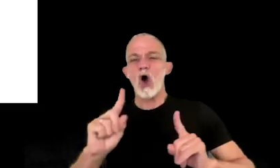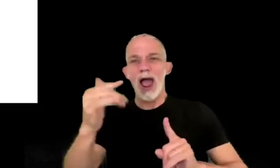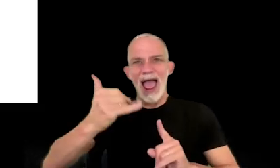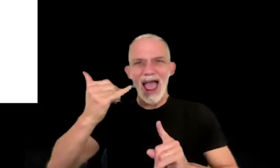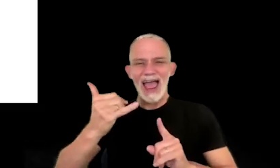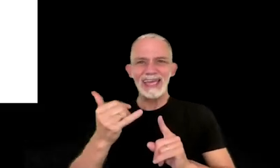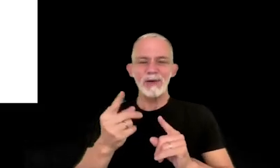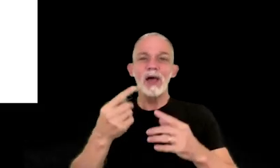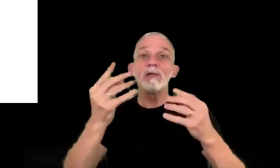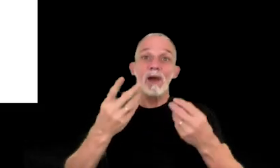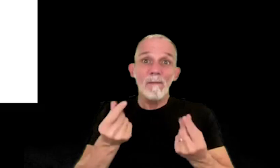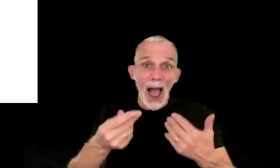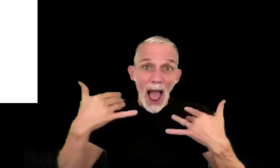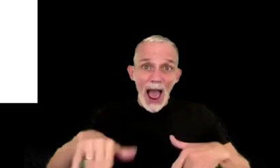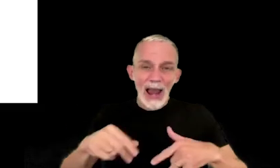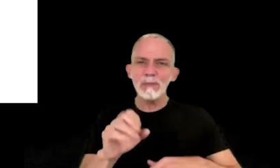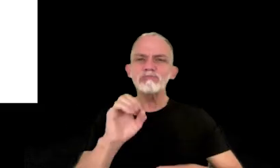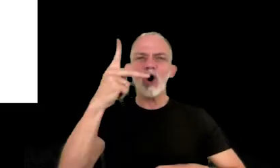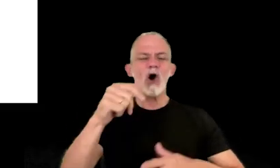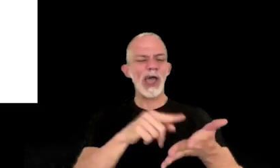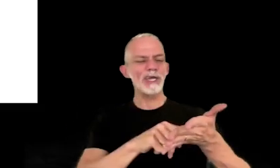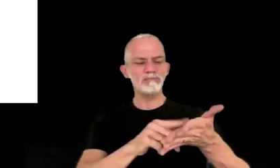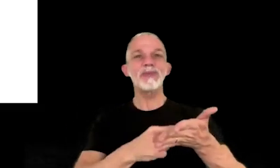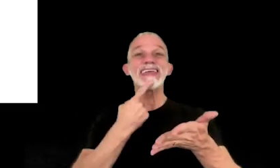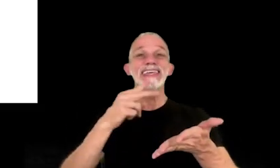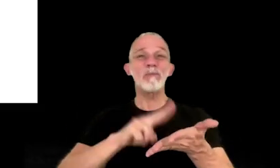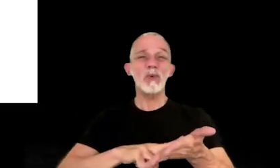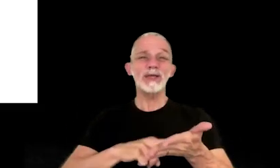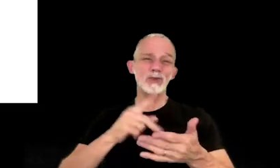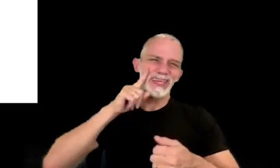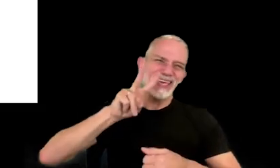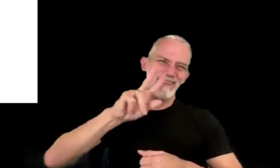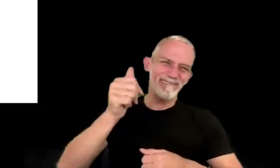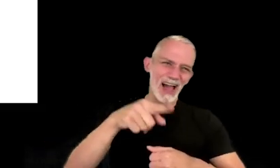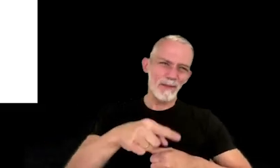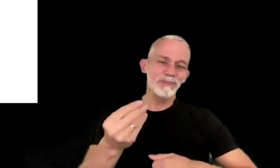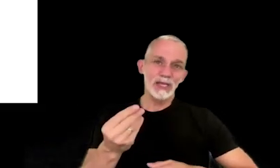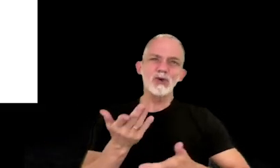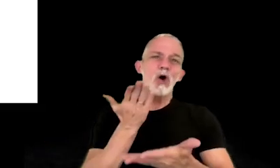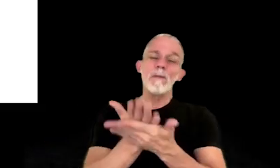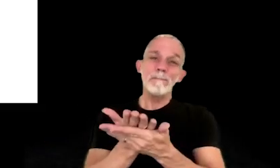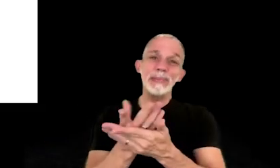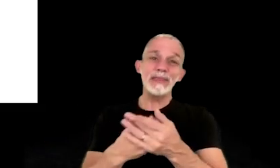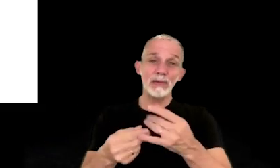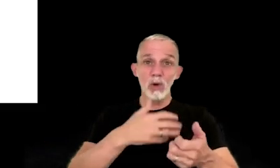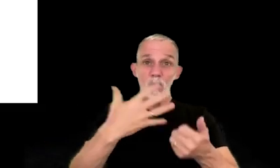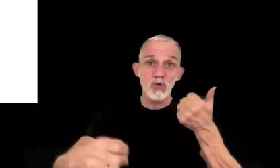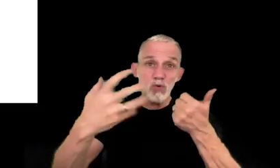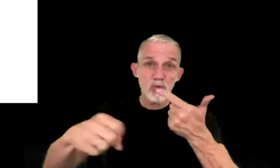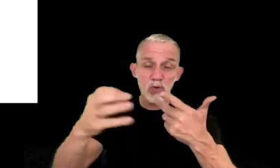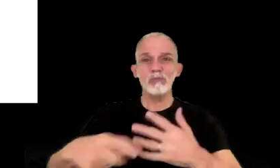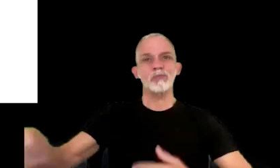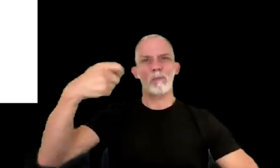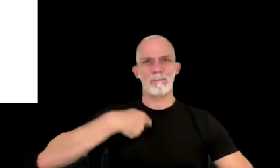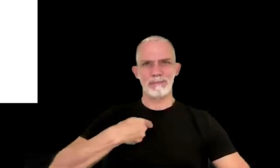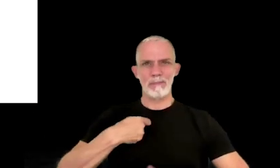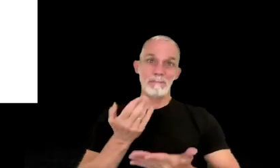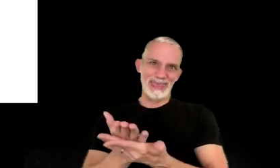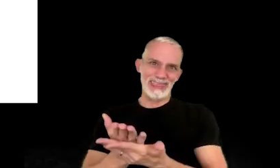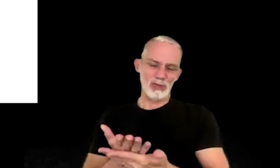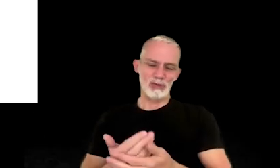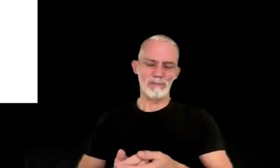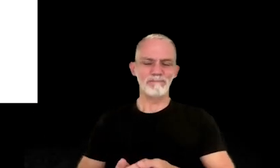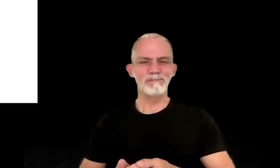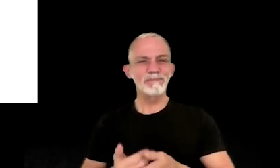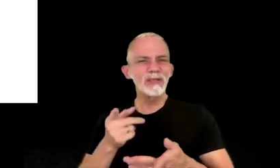y legitimidad de este impuesto al valor agregado que estoy pidiendo me sea restituido. Aquí